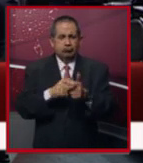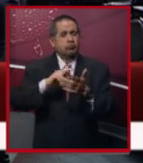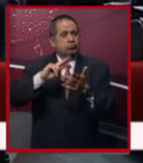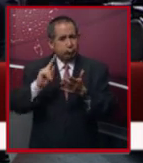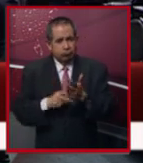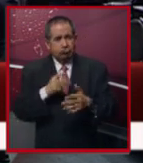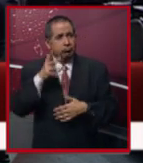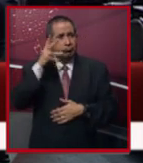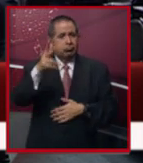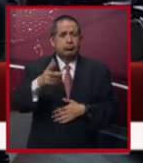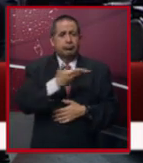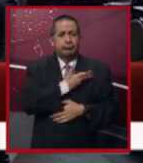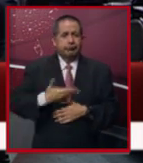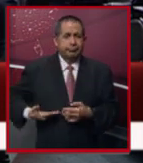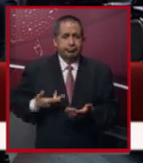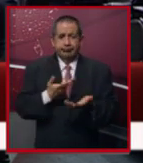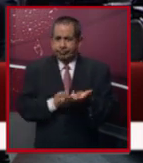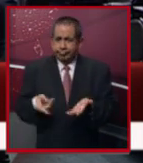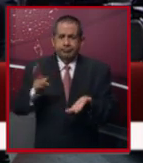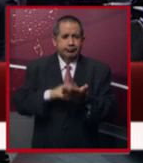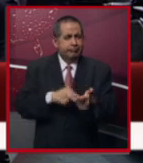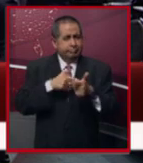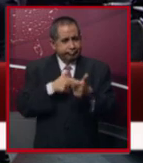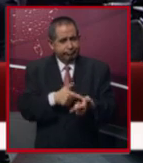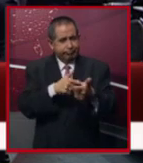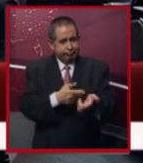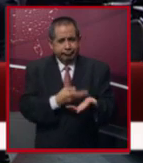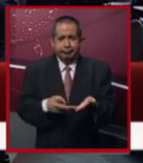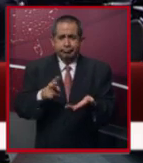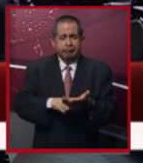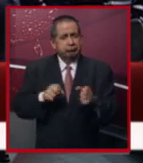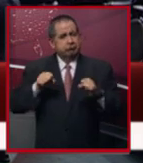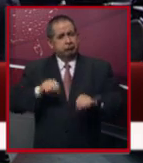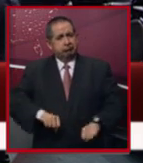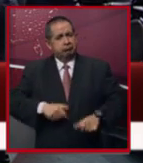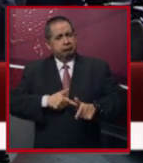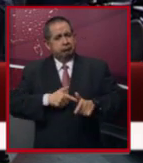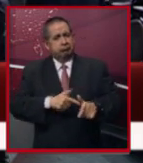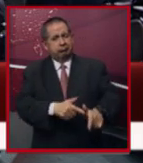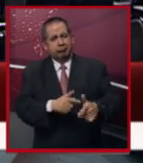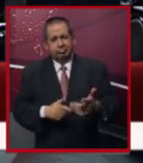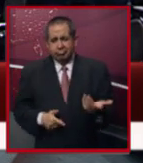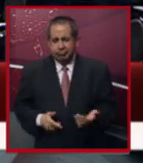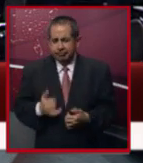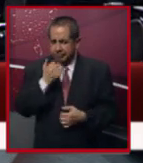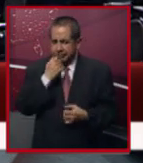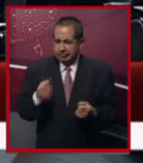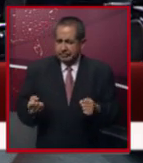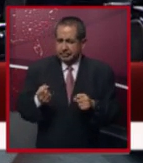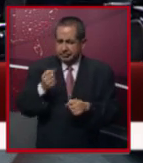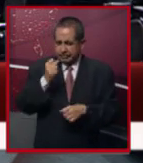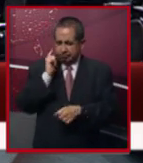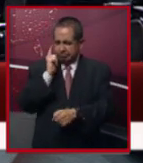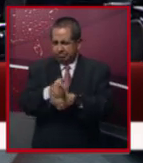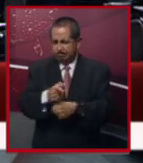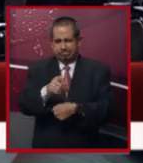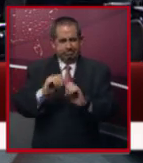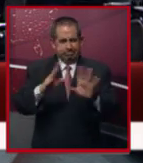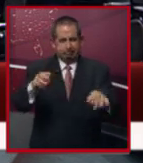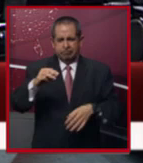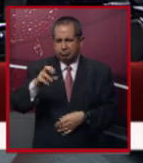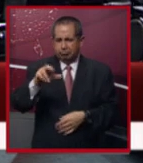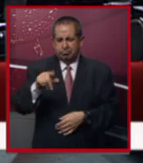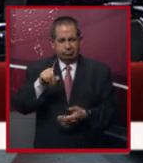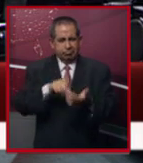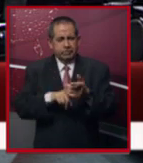reelección presidencial. Esta iniciativa desnuda la vocación de Morena. Nos queda claro